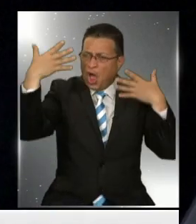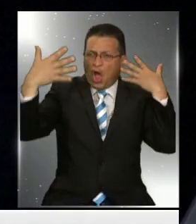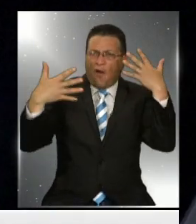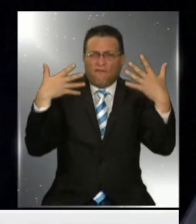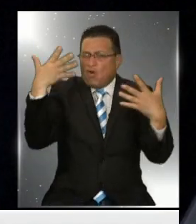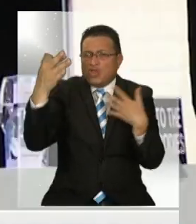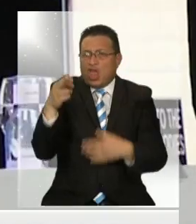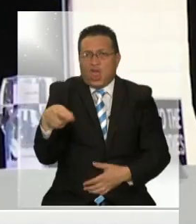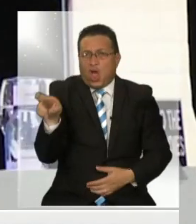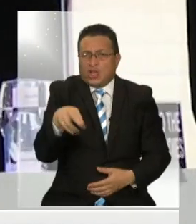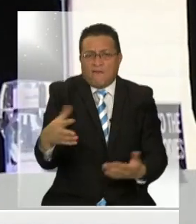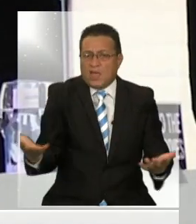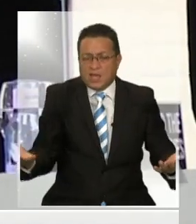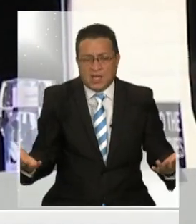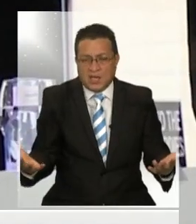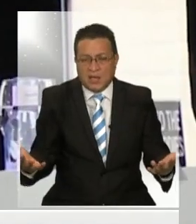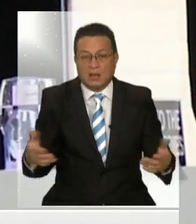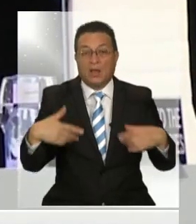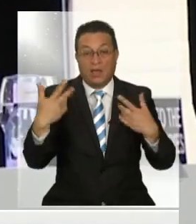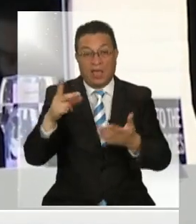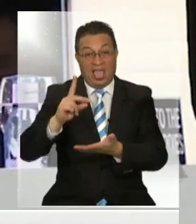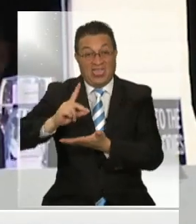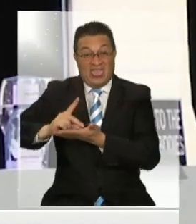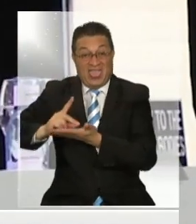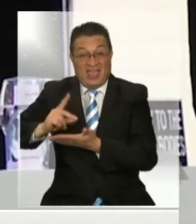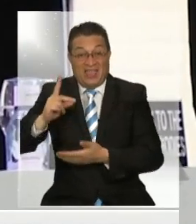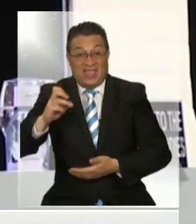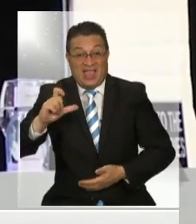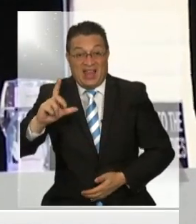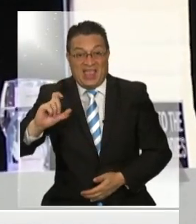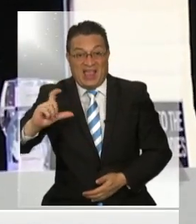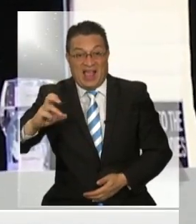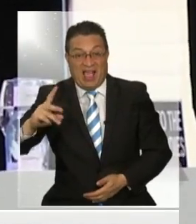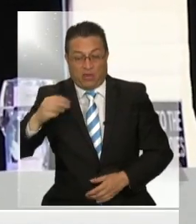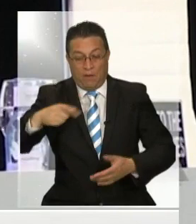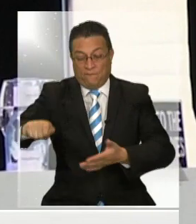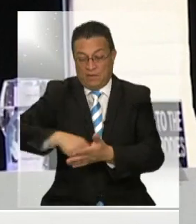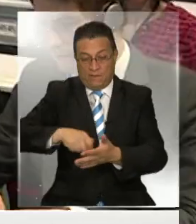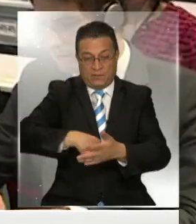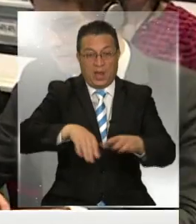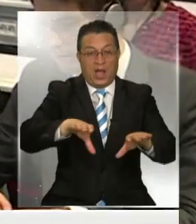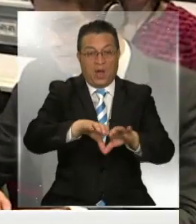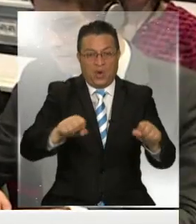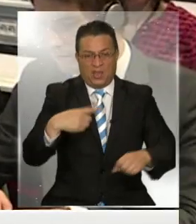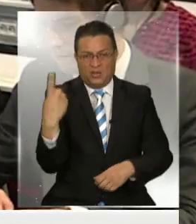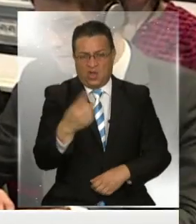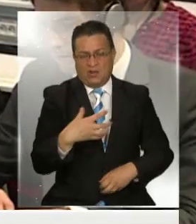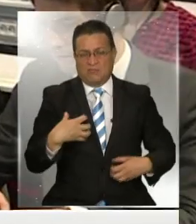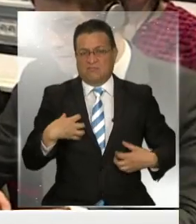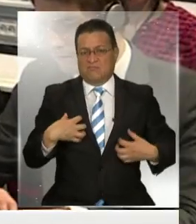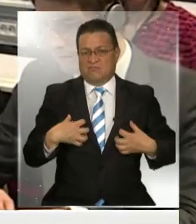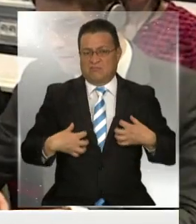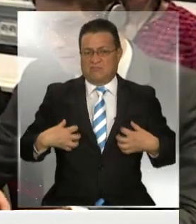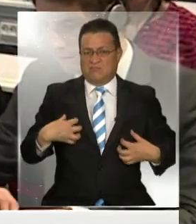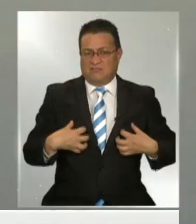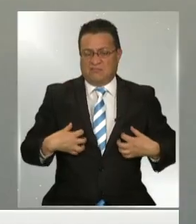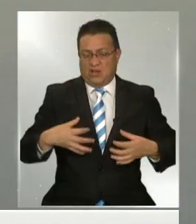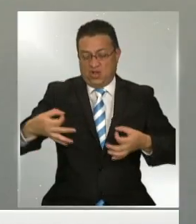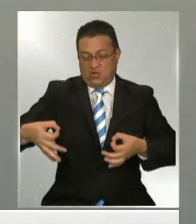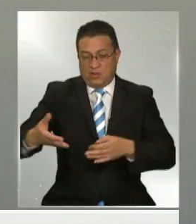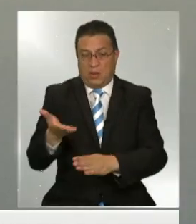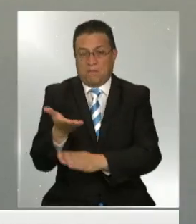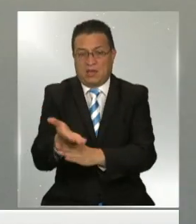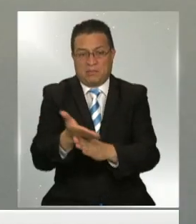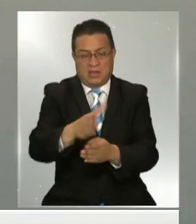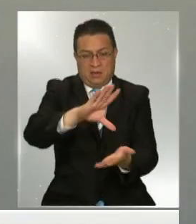una vez más luego los delegados de más de 200 países firmaron un acuerdo que dejó un sabor amargo el documento pide a los países